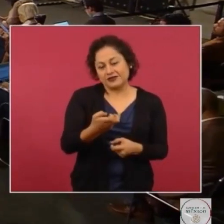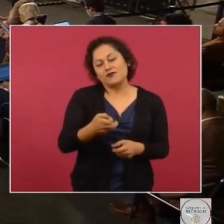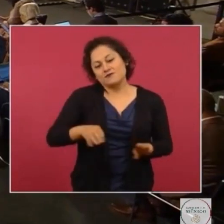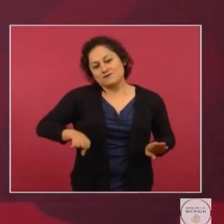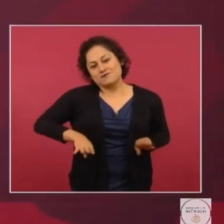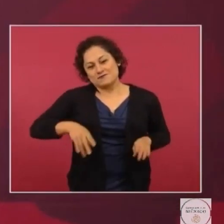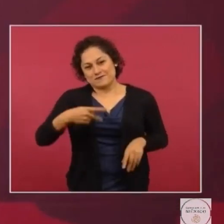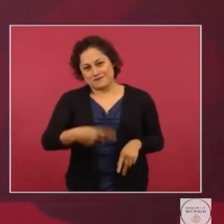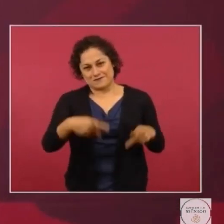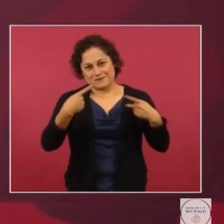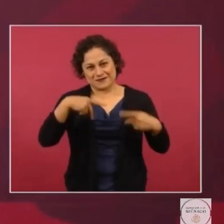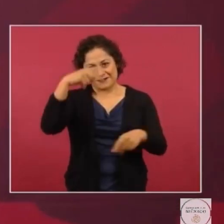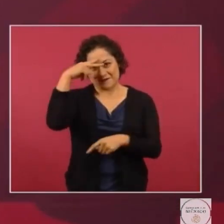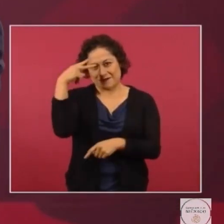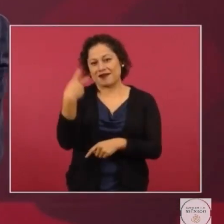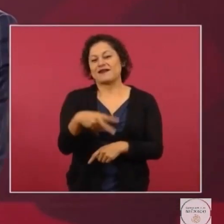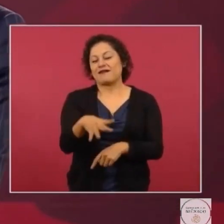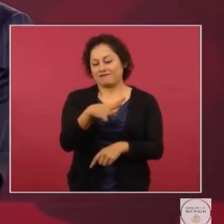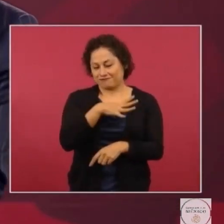Y la bandera